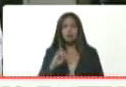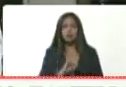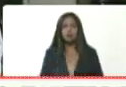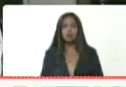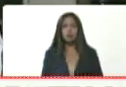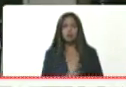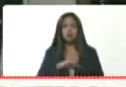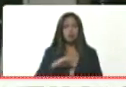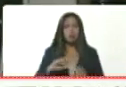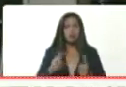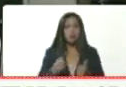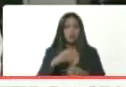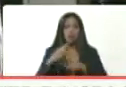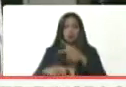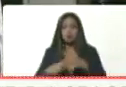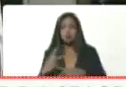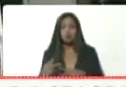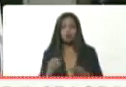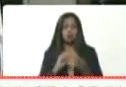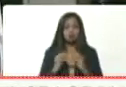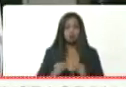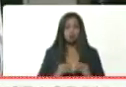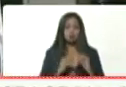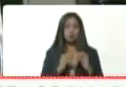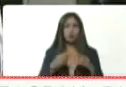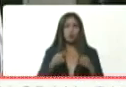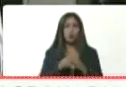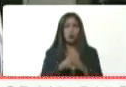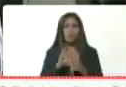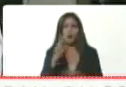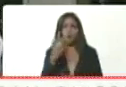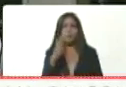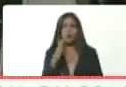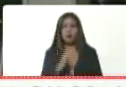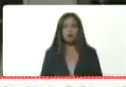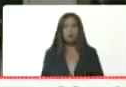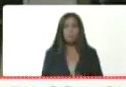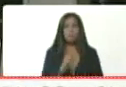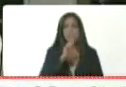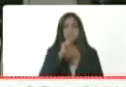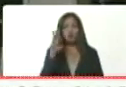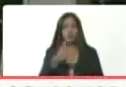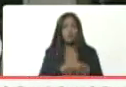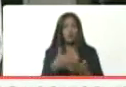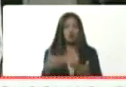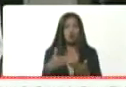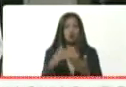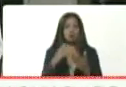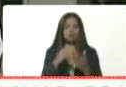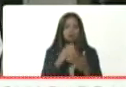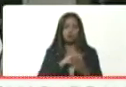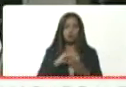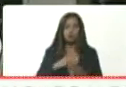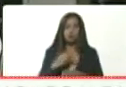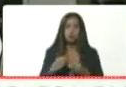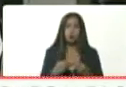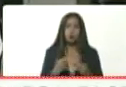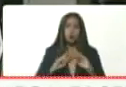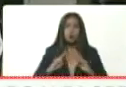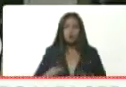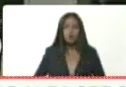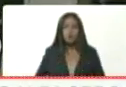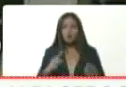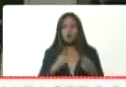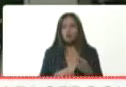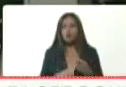hemos iniciado el proceso de procura de aproximadamente 22 millones de piezas entre uniformes